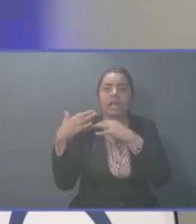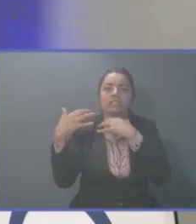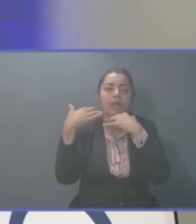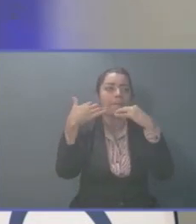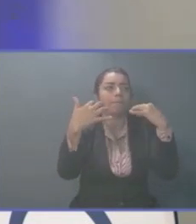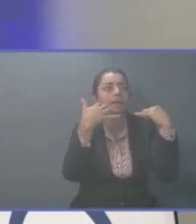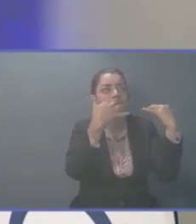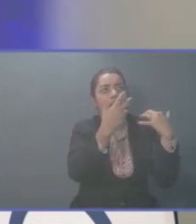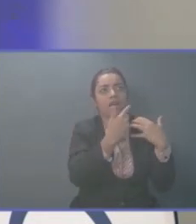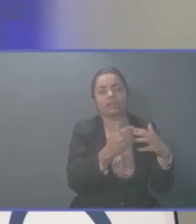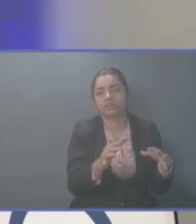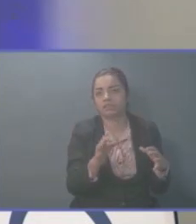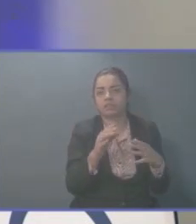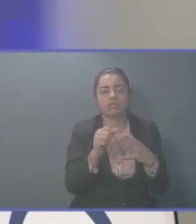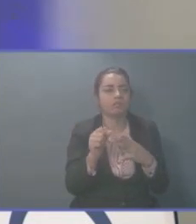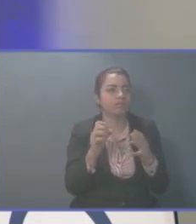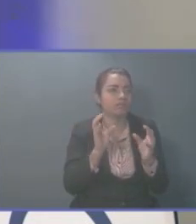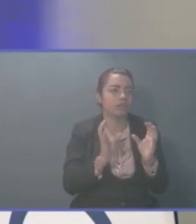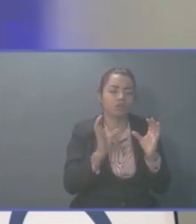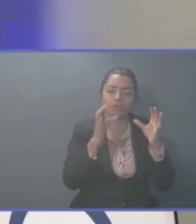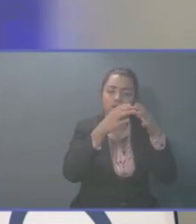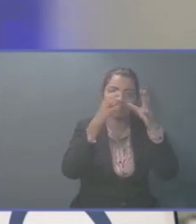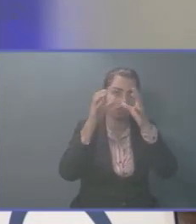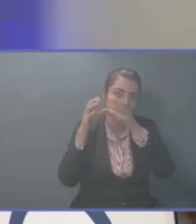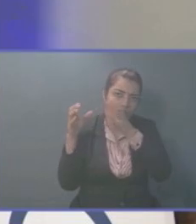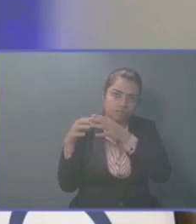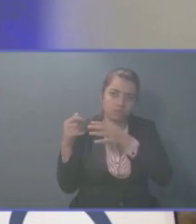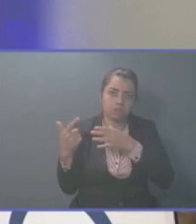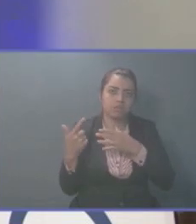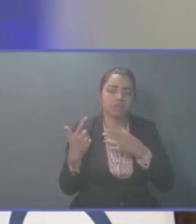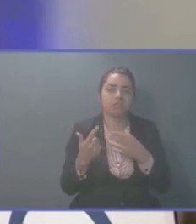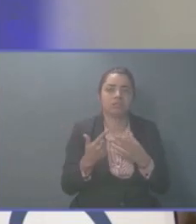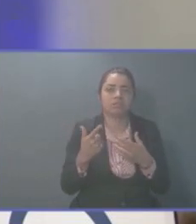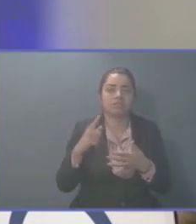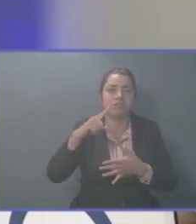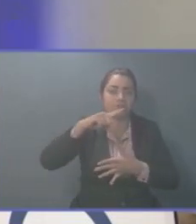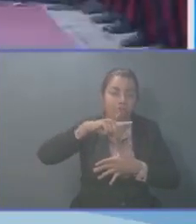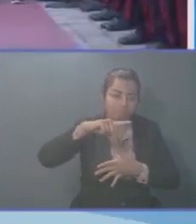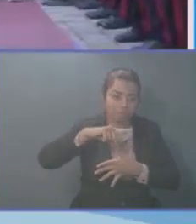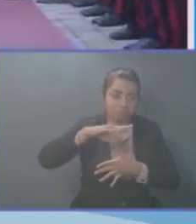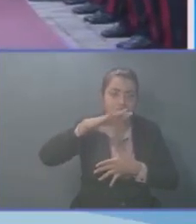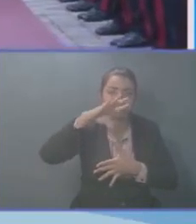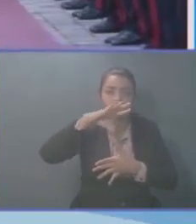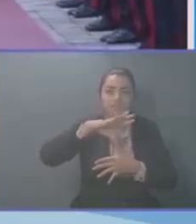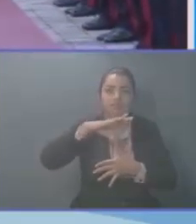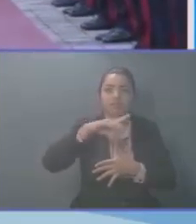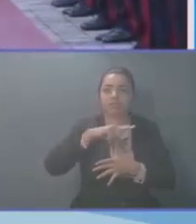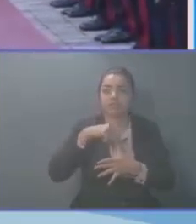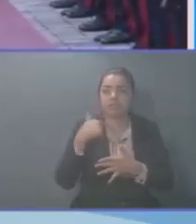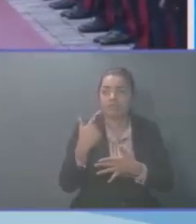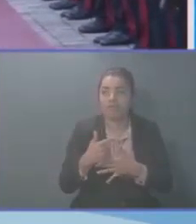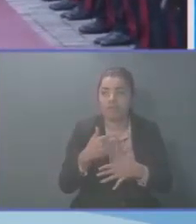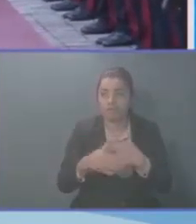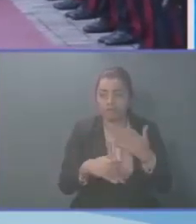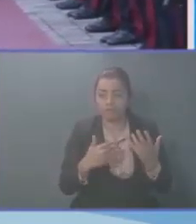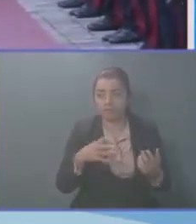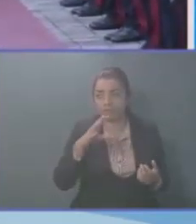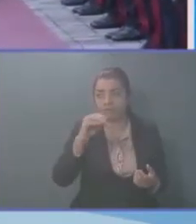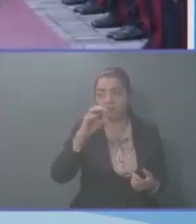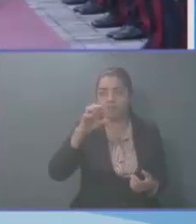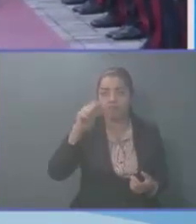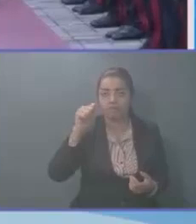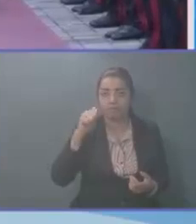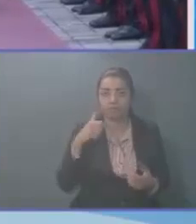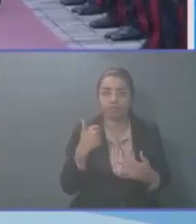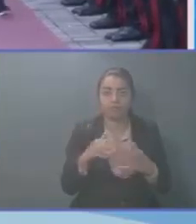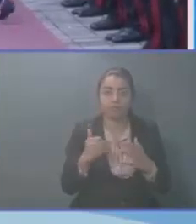las diferentes organizaciones, Parlamérica, Parlatino, la UPI, la misma OEA, los que